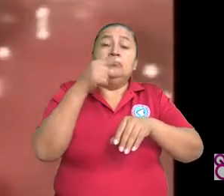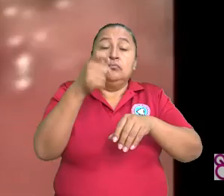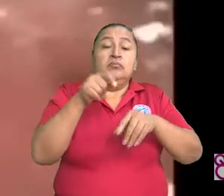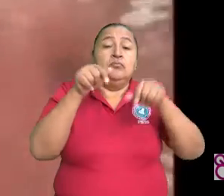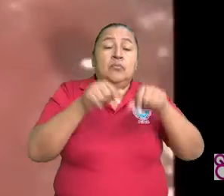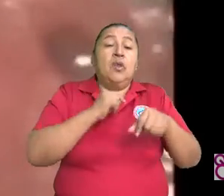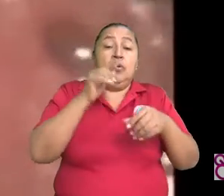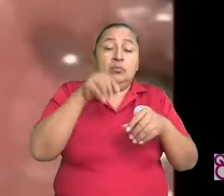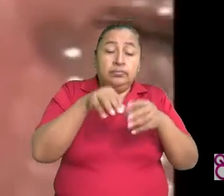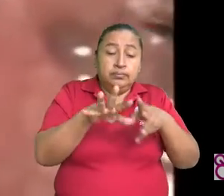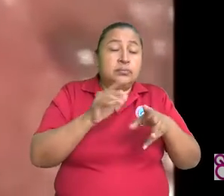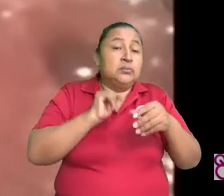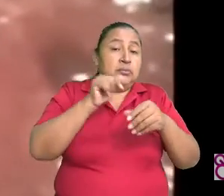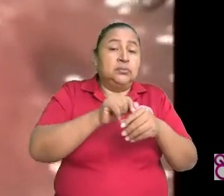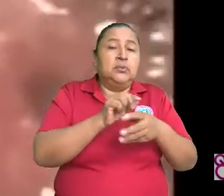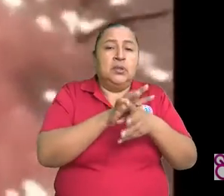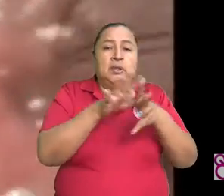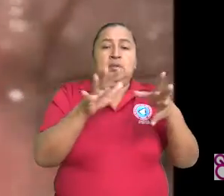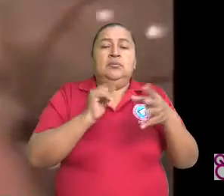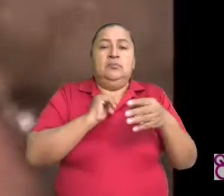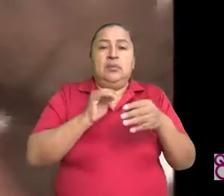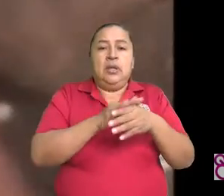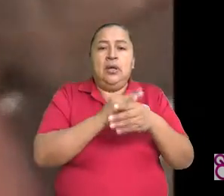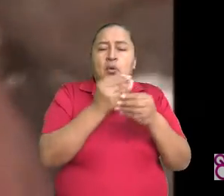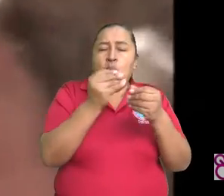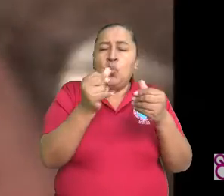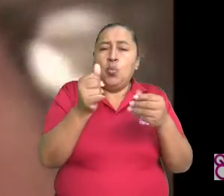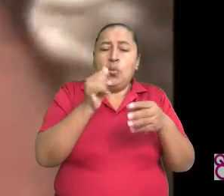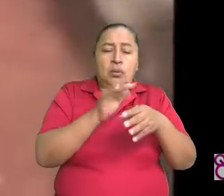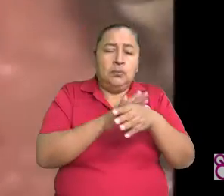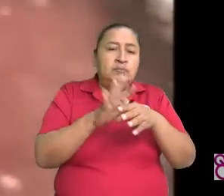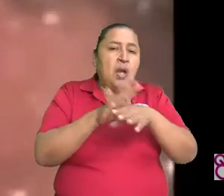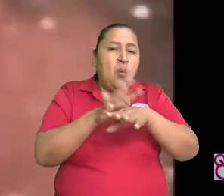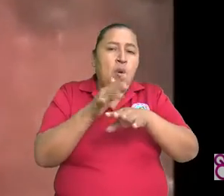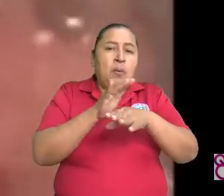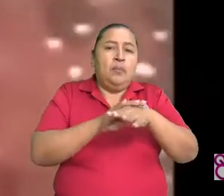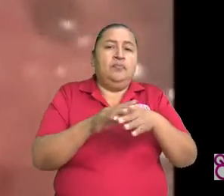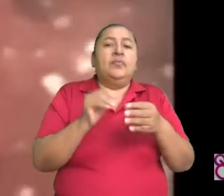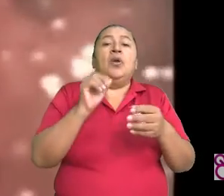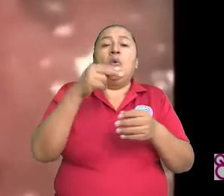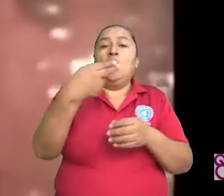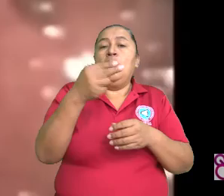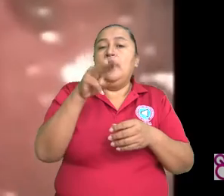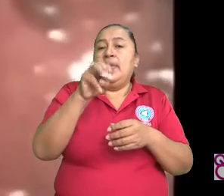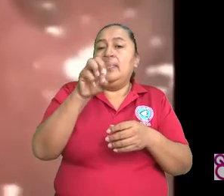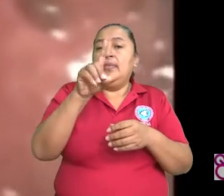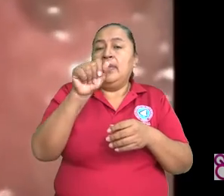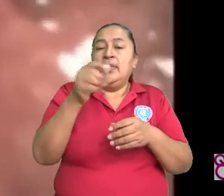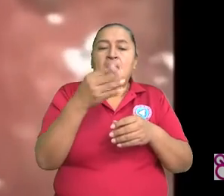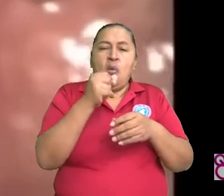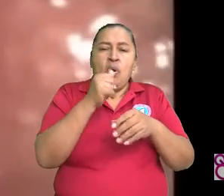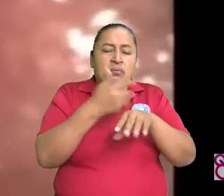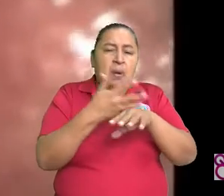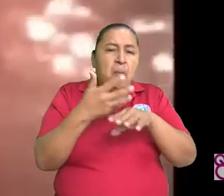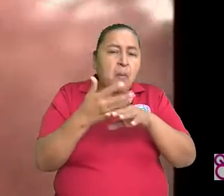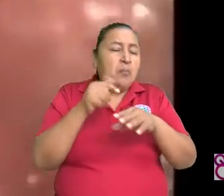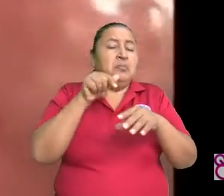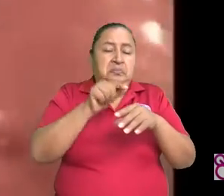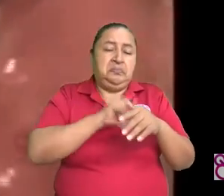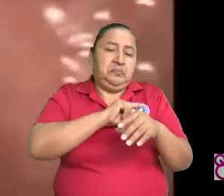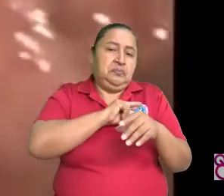porque ellos nacen y crecen en la parte húmeda. Le gusta la humedad. La humedad, exactamente.